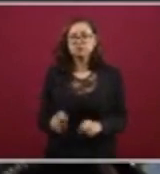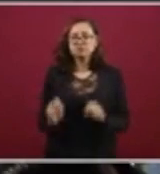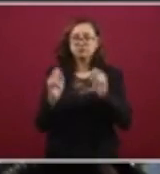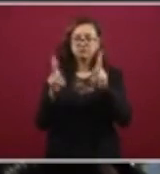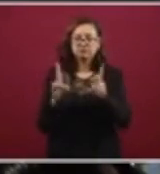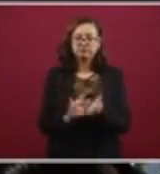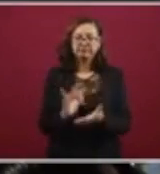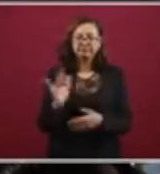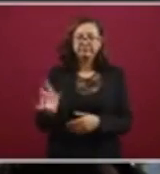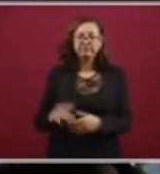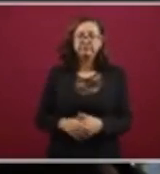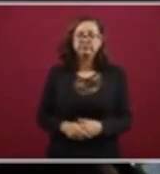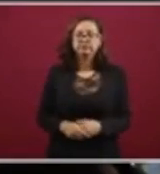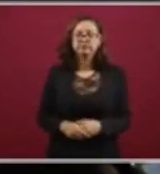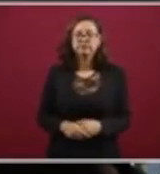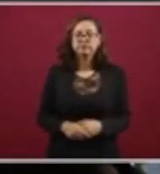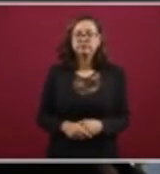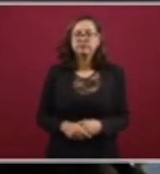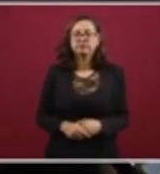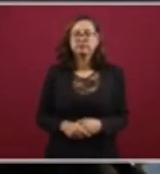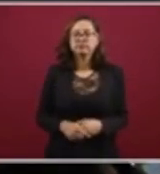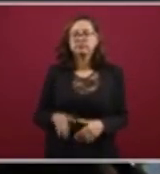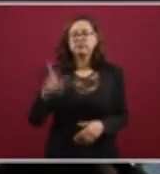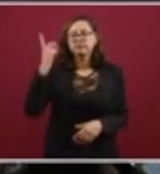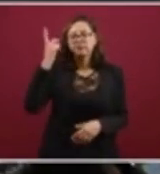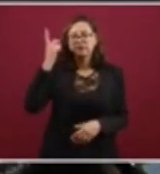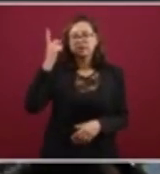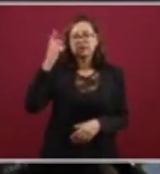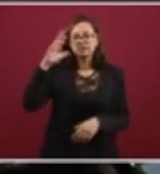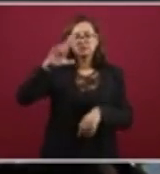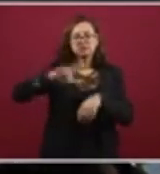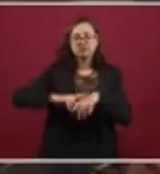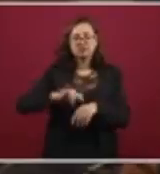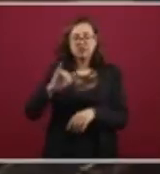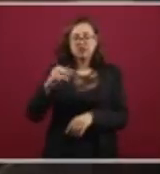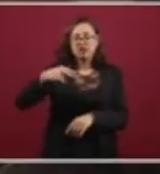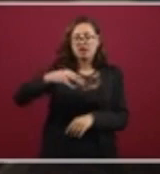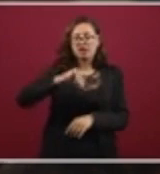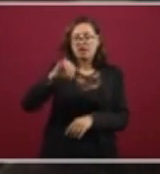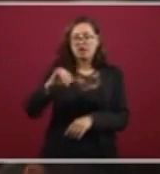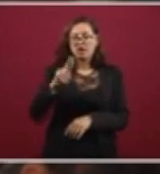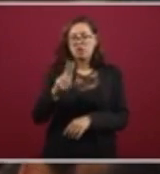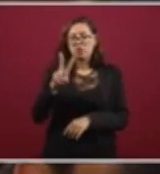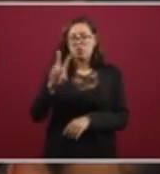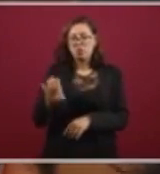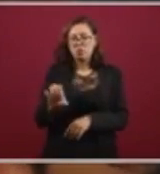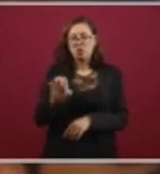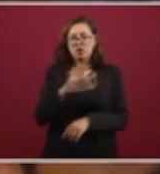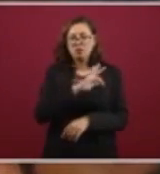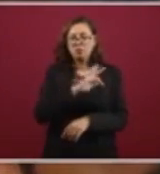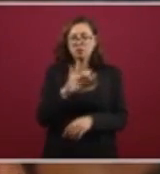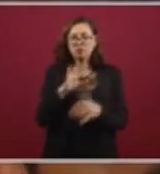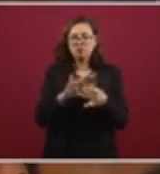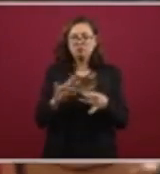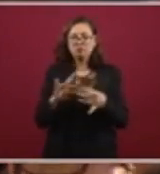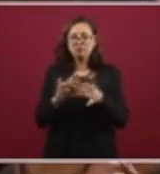gracias. Al director del INJUVE, no sé si nos podría dar un poquito de su currículum.